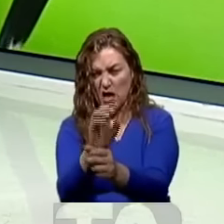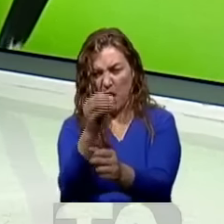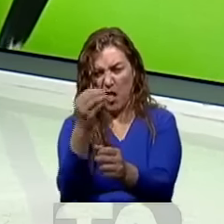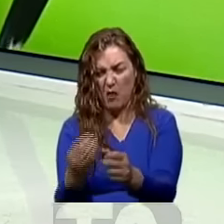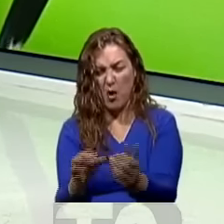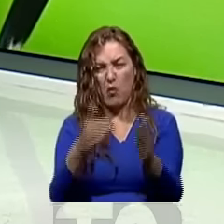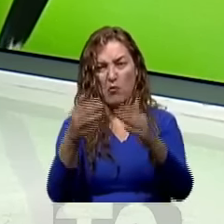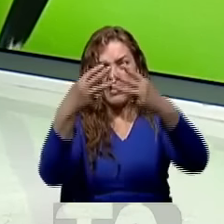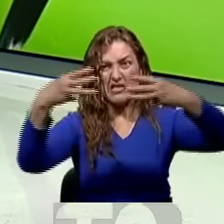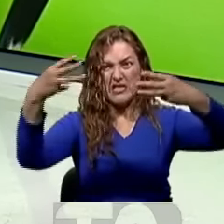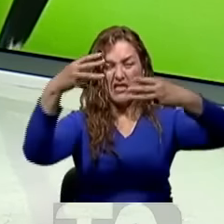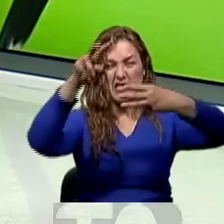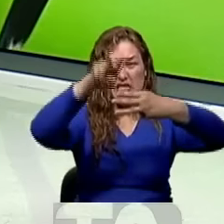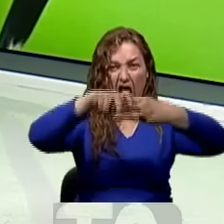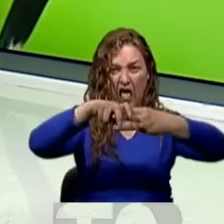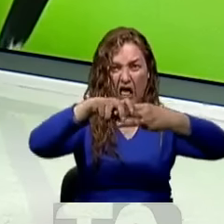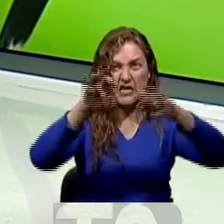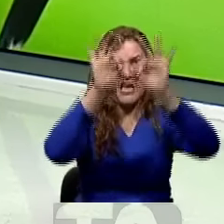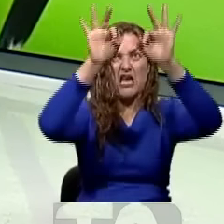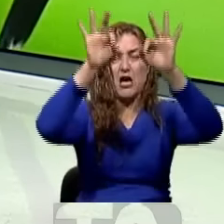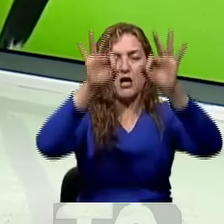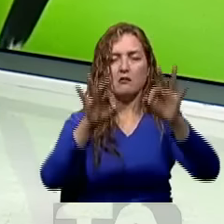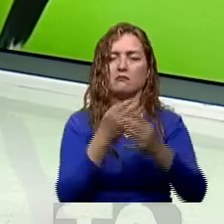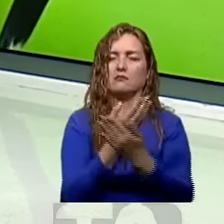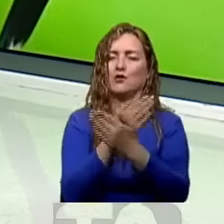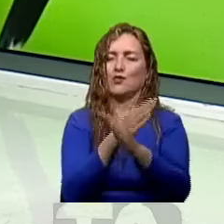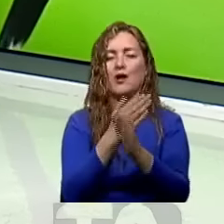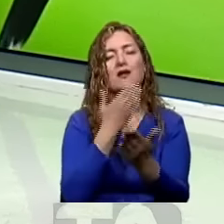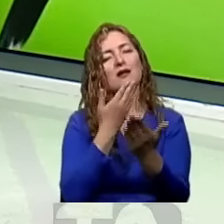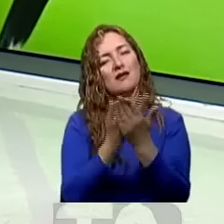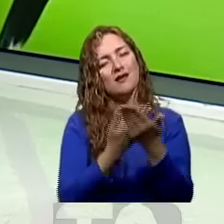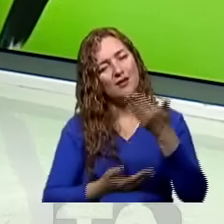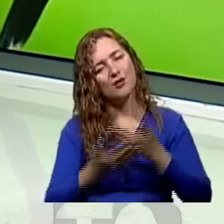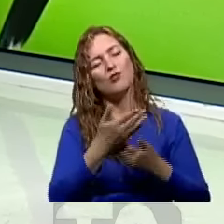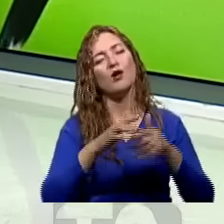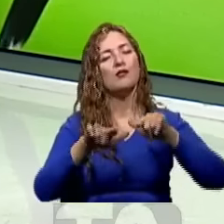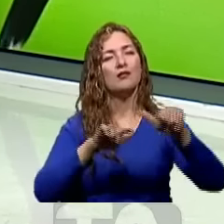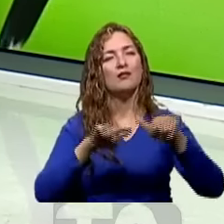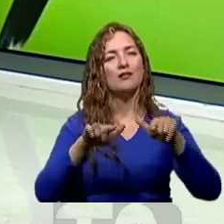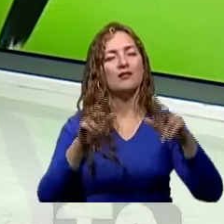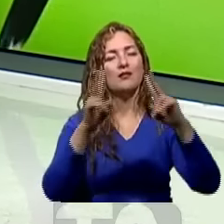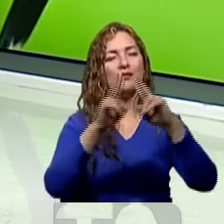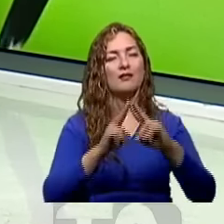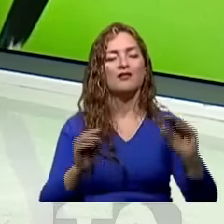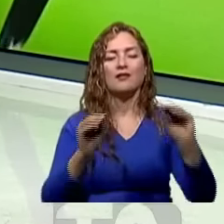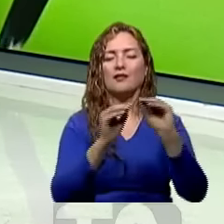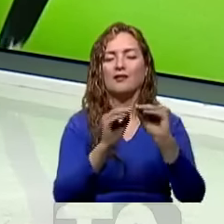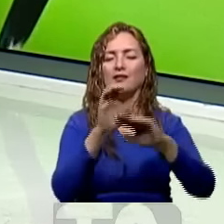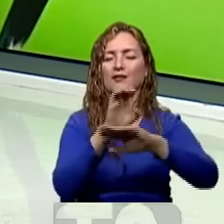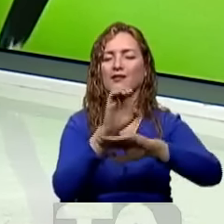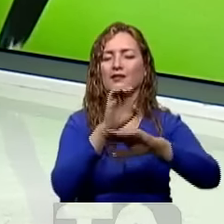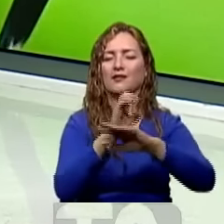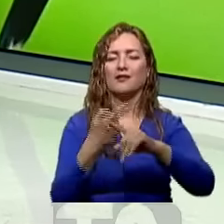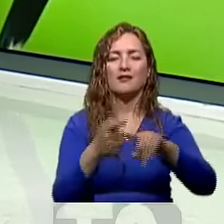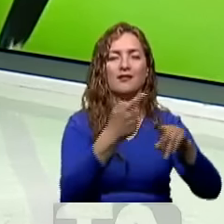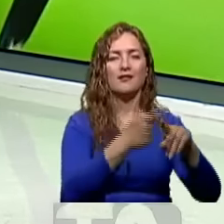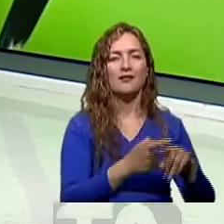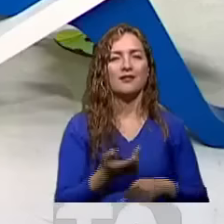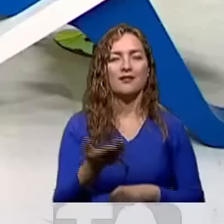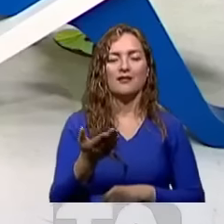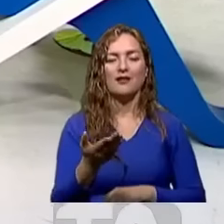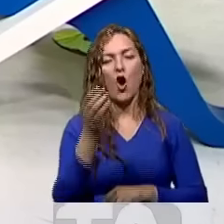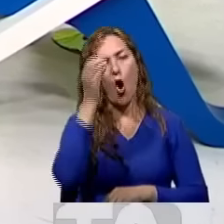en cables eléctricos, como ya lo escuchábamos. Gracias por compartir junto a mí este espacio para conocer a nuestro Ecuador megadiverso. Chicos,